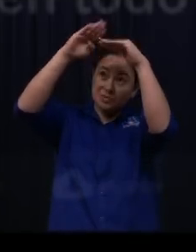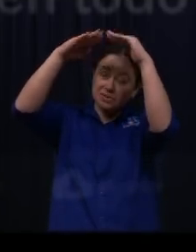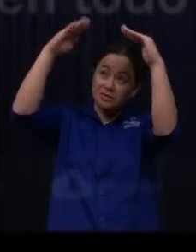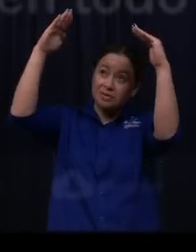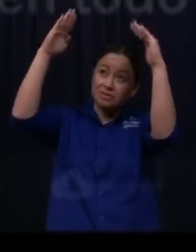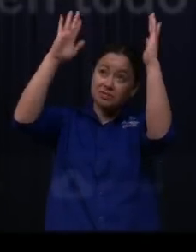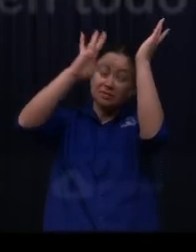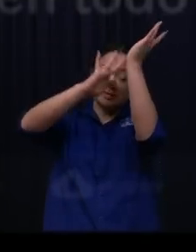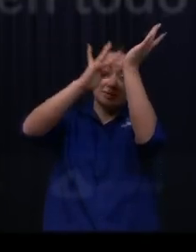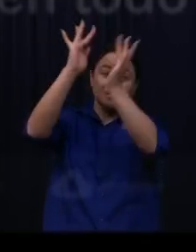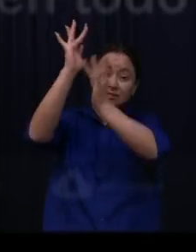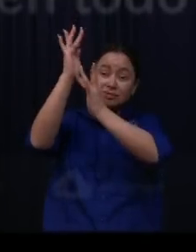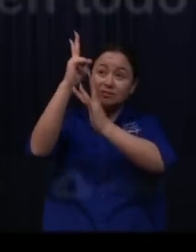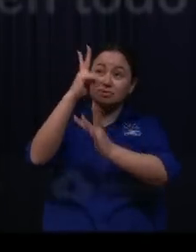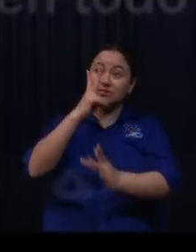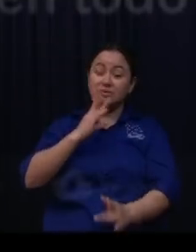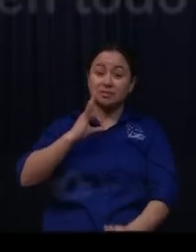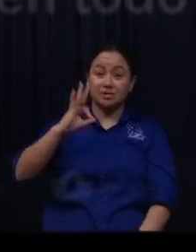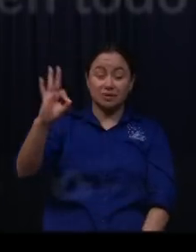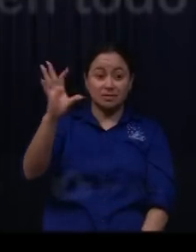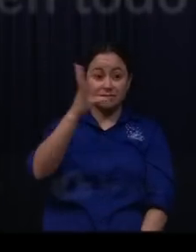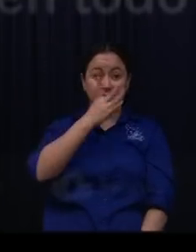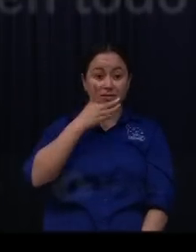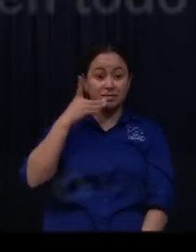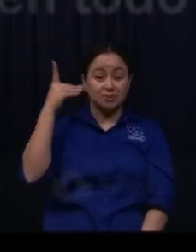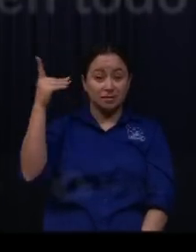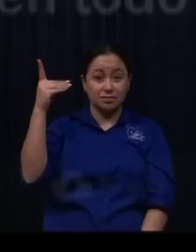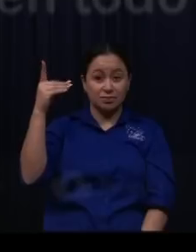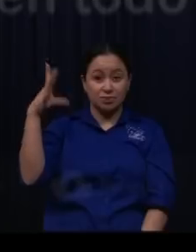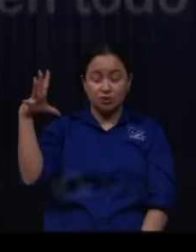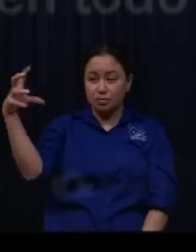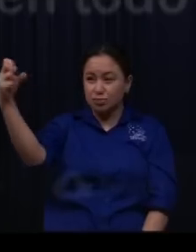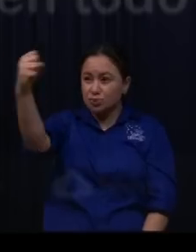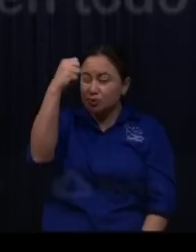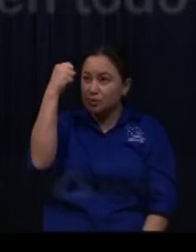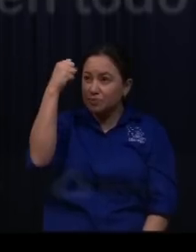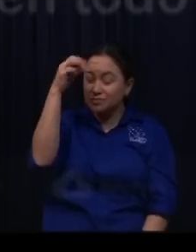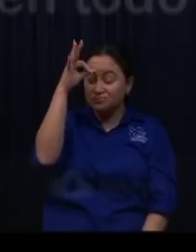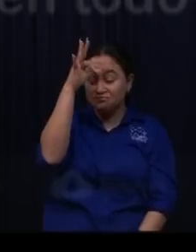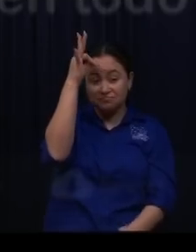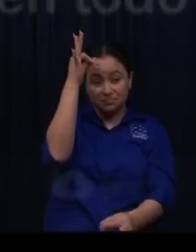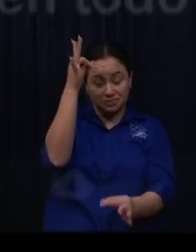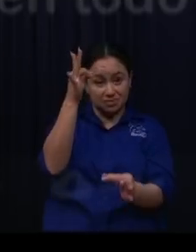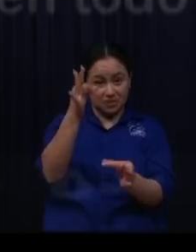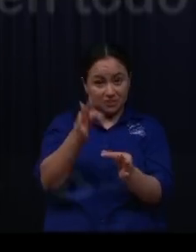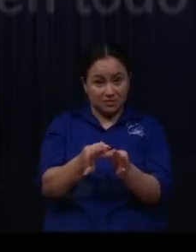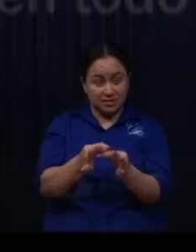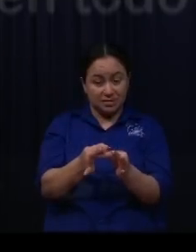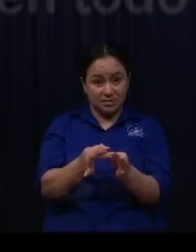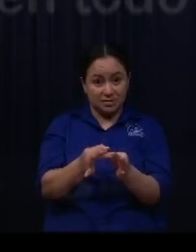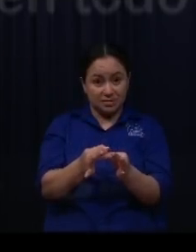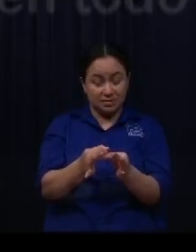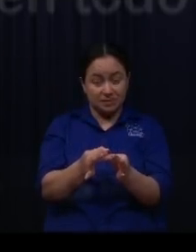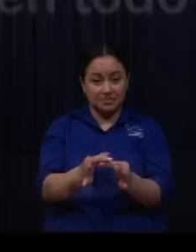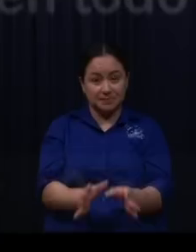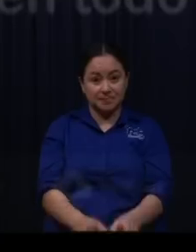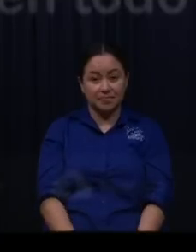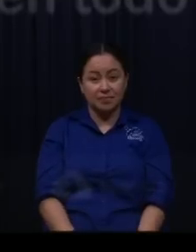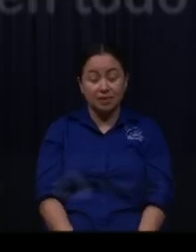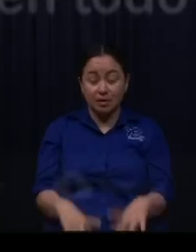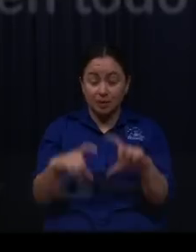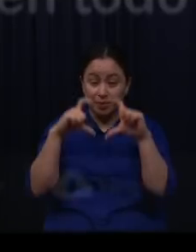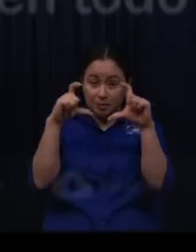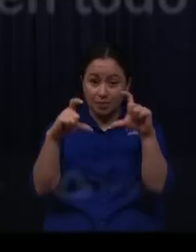Jesús, el Hijo de Dios, retengamos nuestra fe. Vamos a seguir leyendo, pero quiero hacer un alto acá.